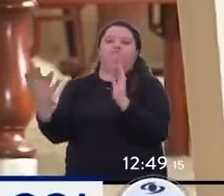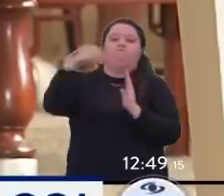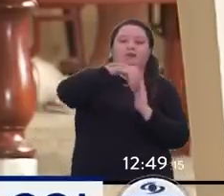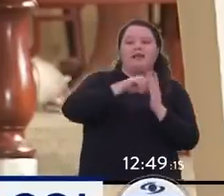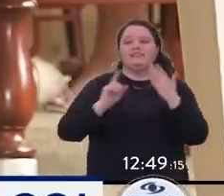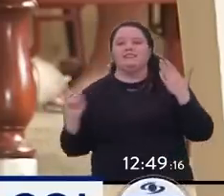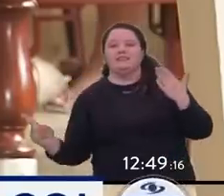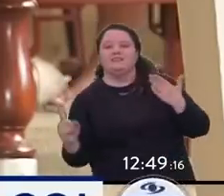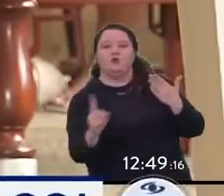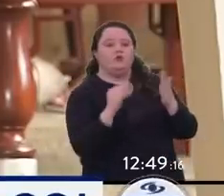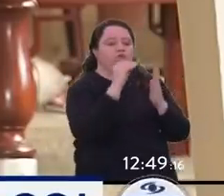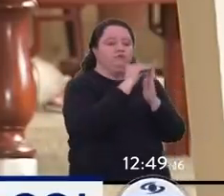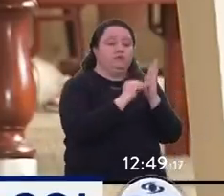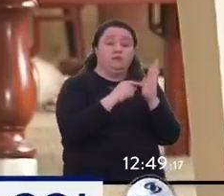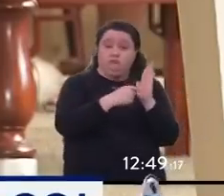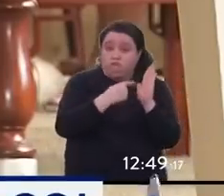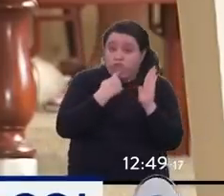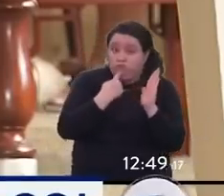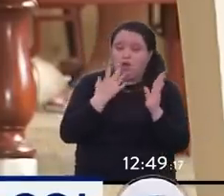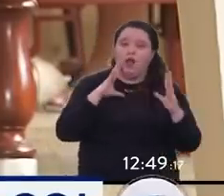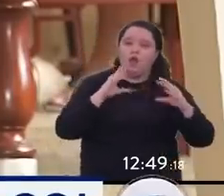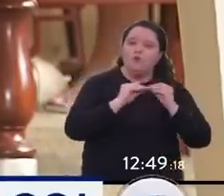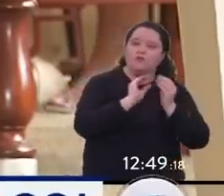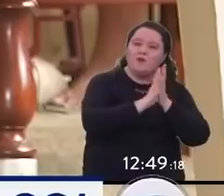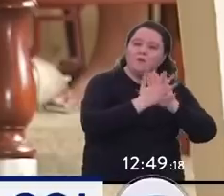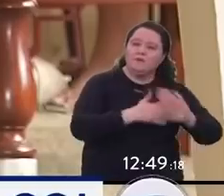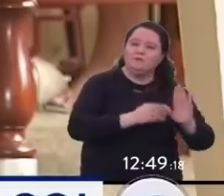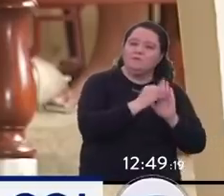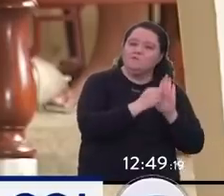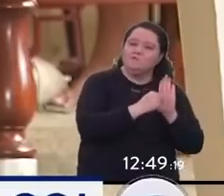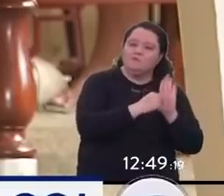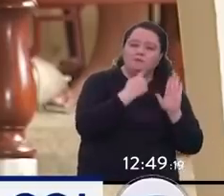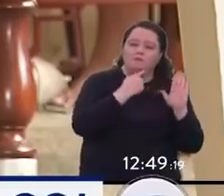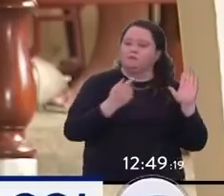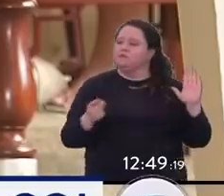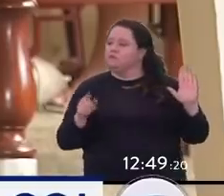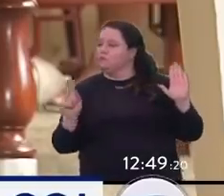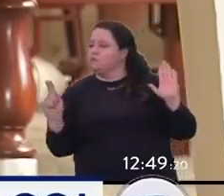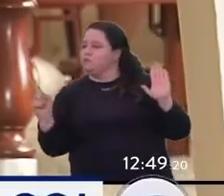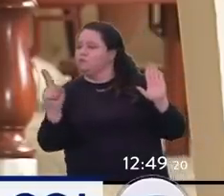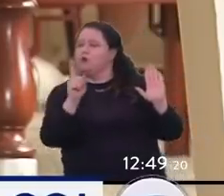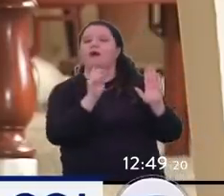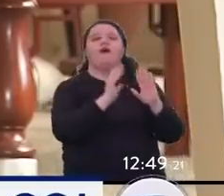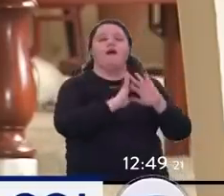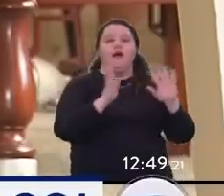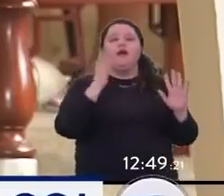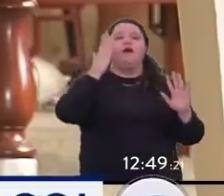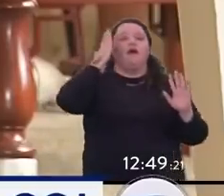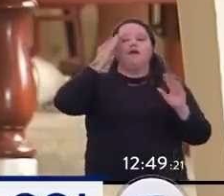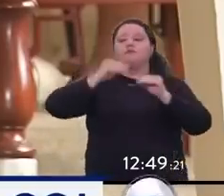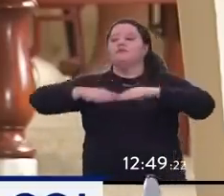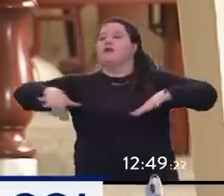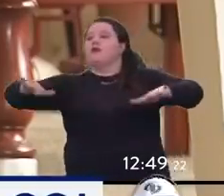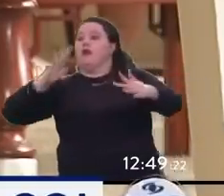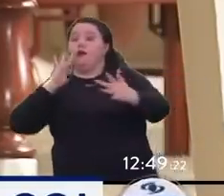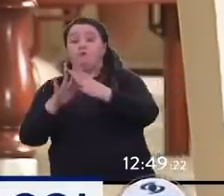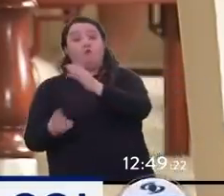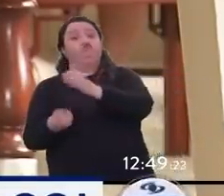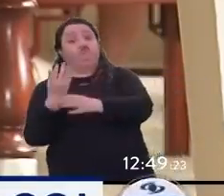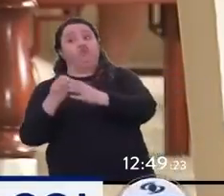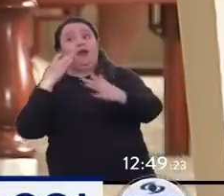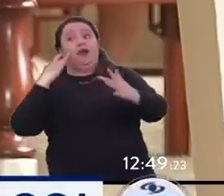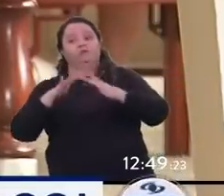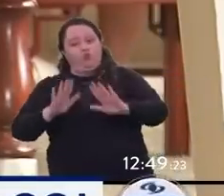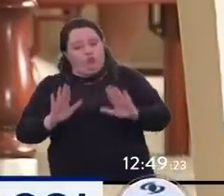establecido en el acuerdo de paz para saber cuál es la tierra productiva que tenemos, que es de